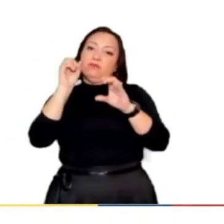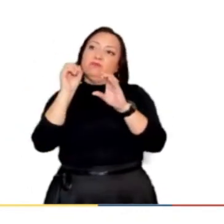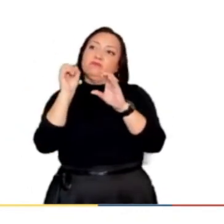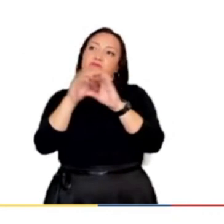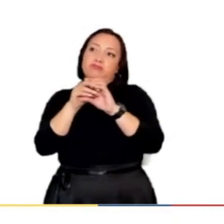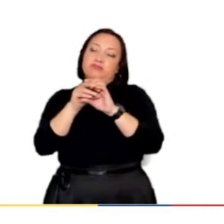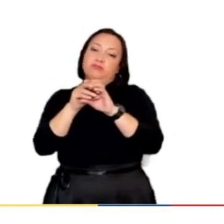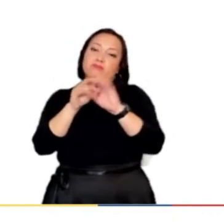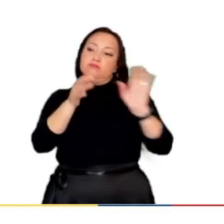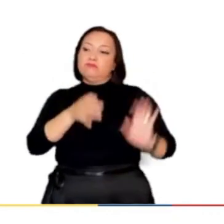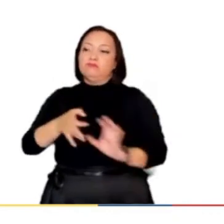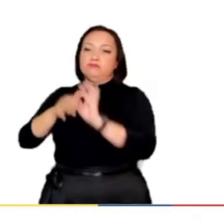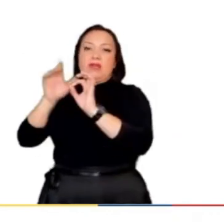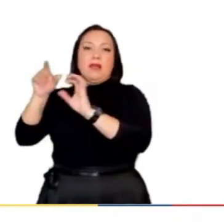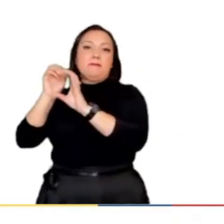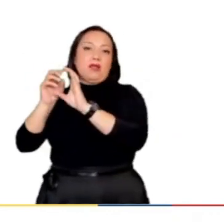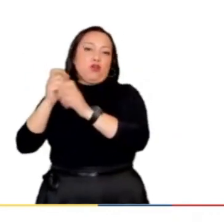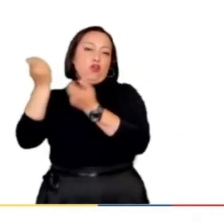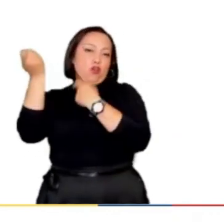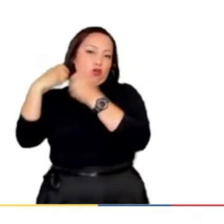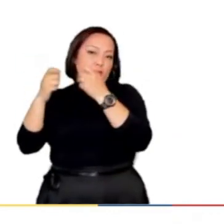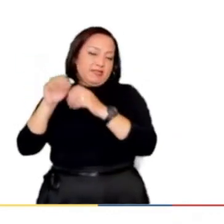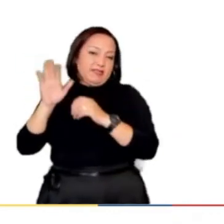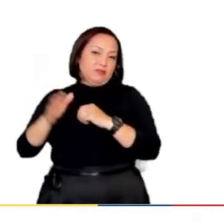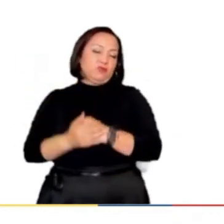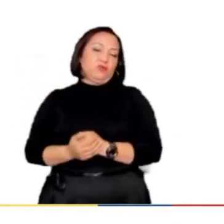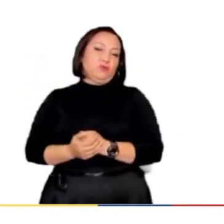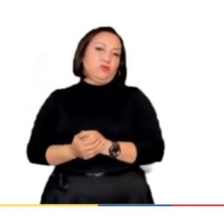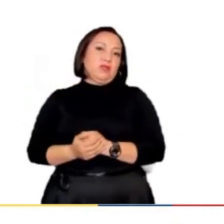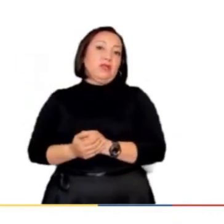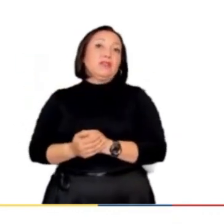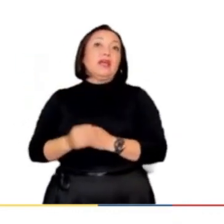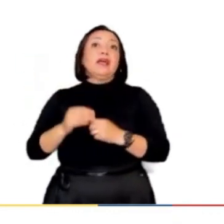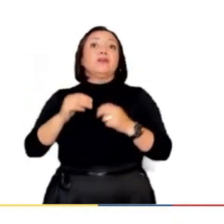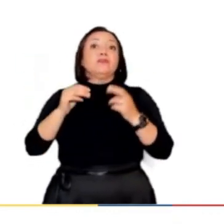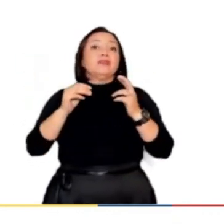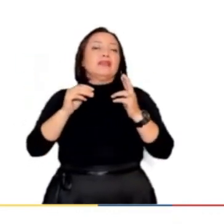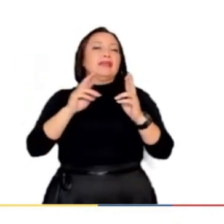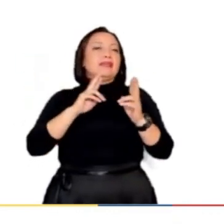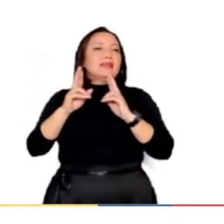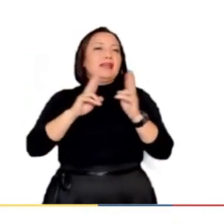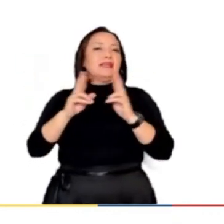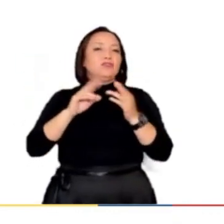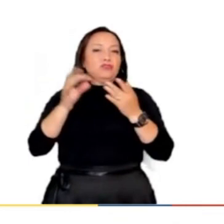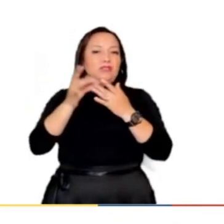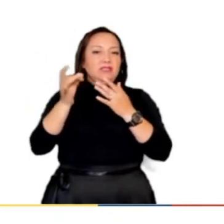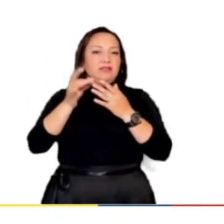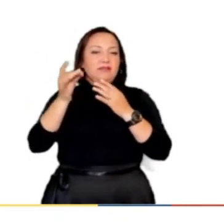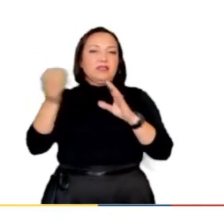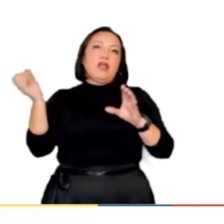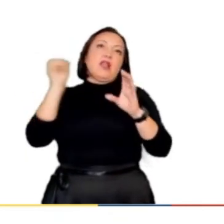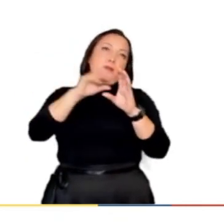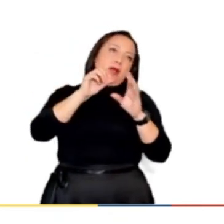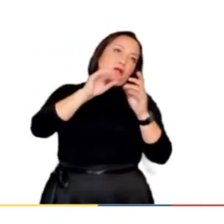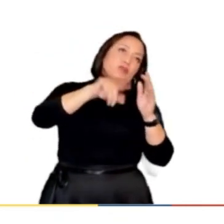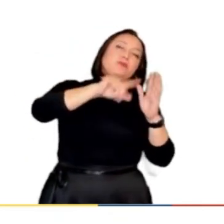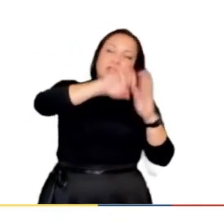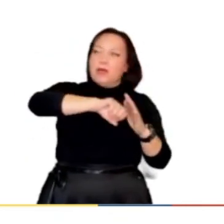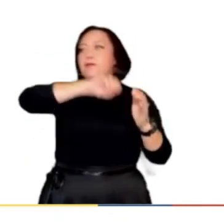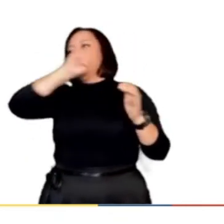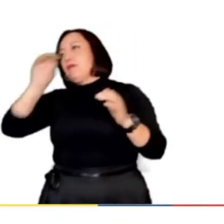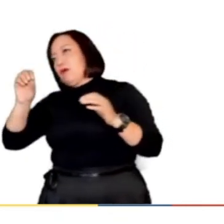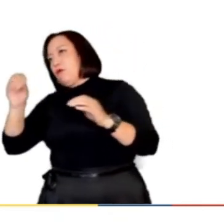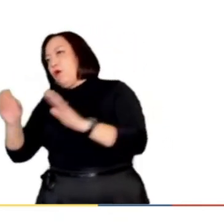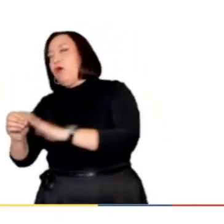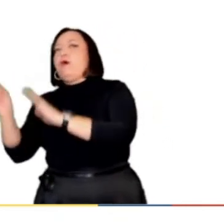al banco comercial, es decir, aquí no hay una relación de giro de divisas del cliente al banco, del banco al Banco Central, el Banco Central